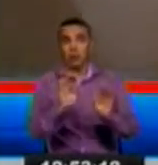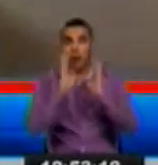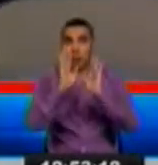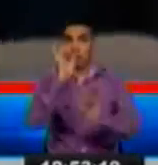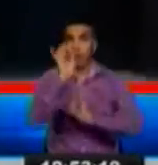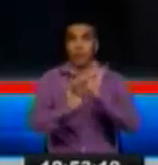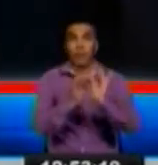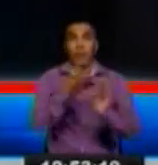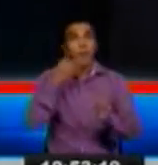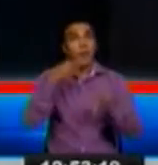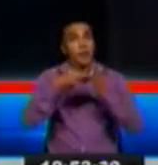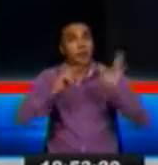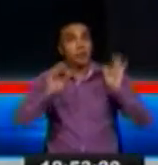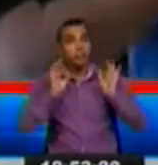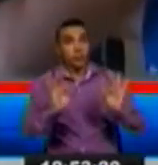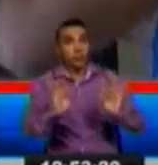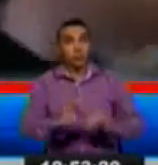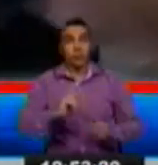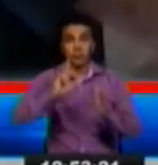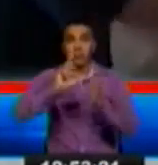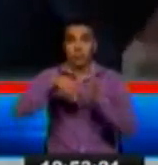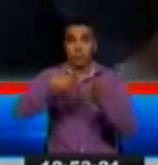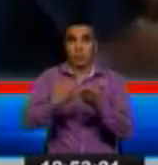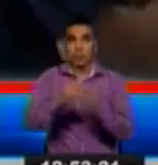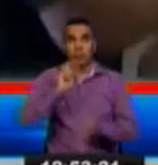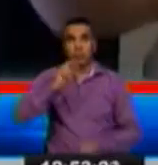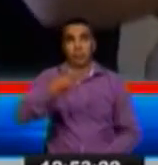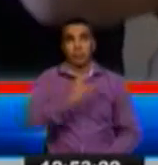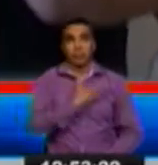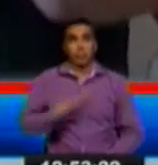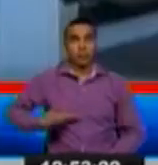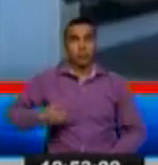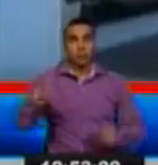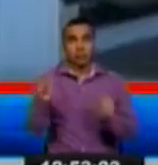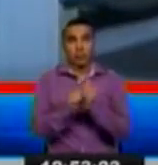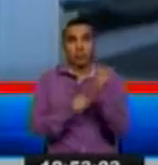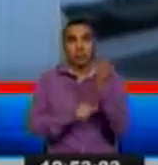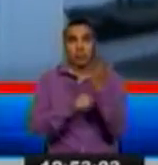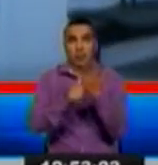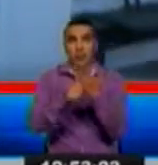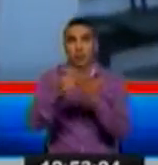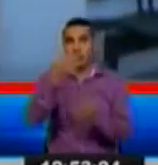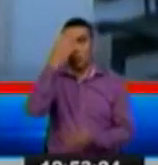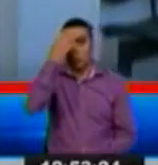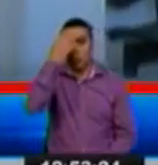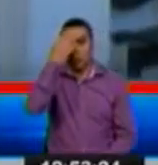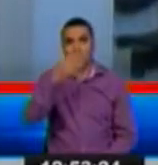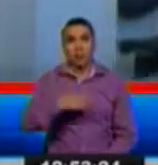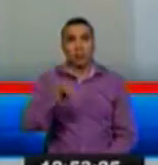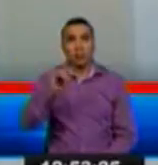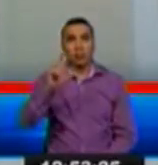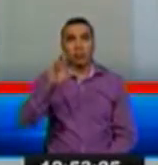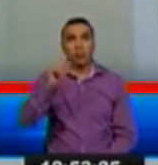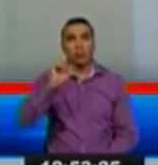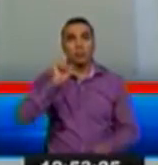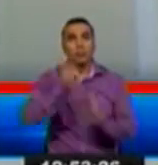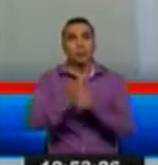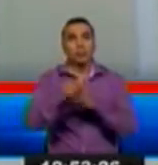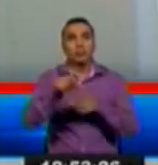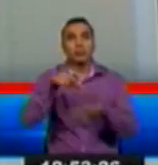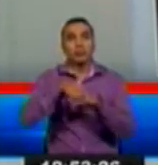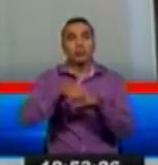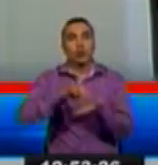con la mejor tecnología. Luego de esto, el vicepresidente junto al ministro de Educación, Milton Luna, recorrieron la